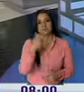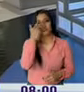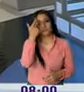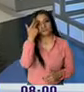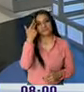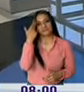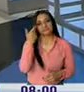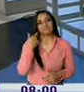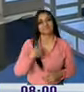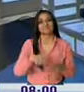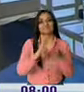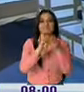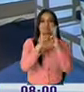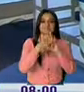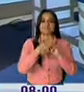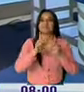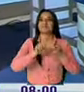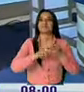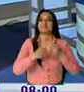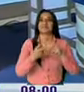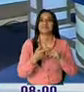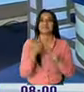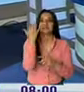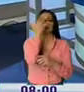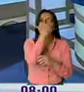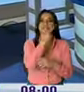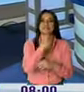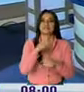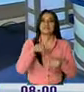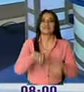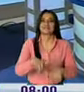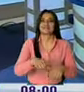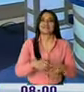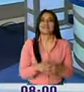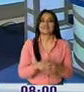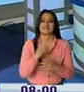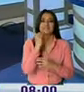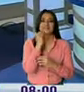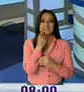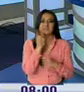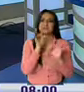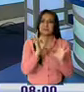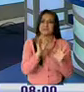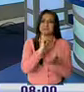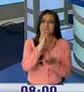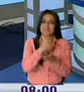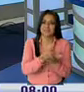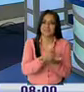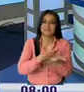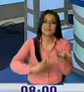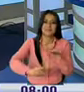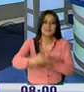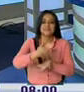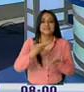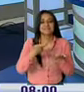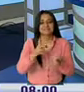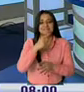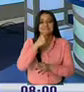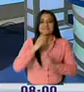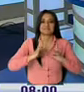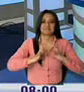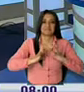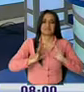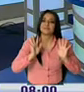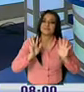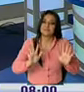Queridos vecinos, amigos, qué lindo que estén en la cama disfrutando el desayuno y compartiendo el feriado. Esperamos que lo estén